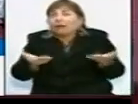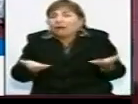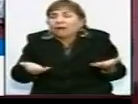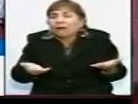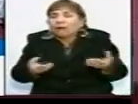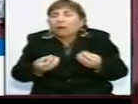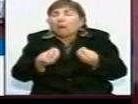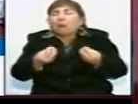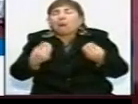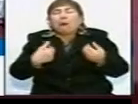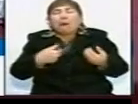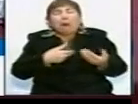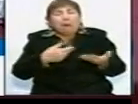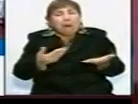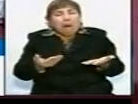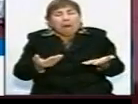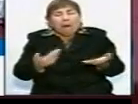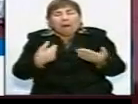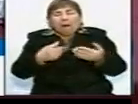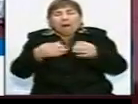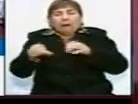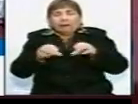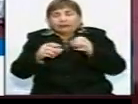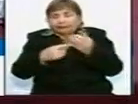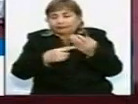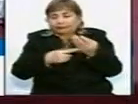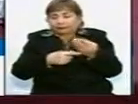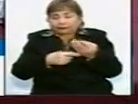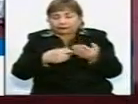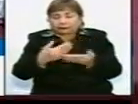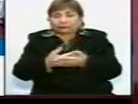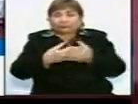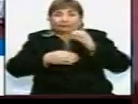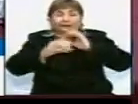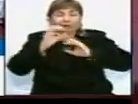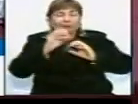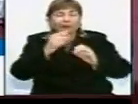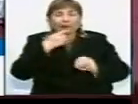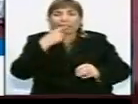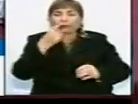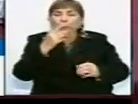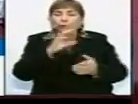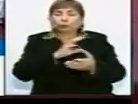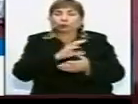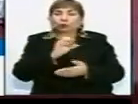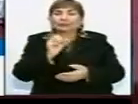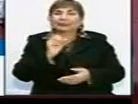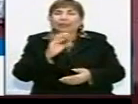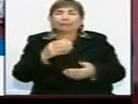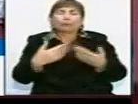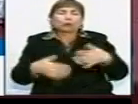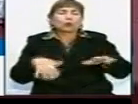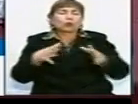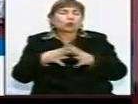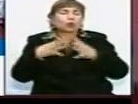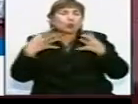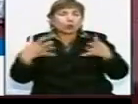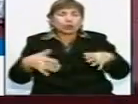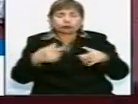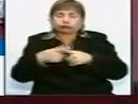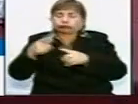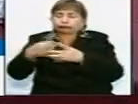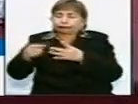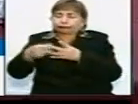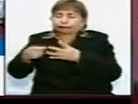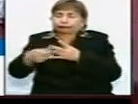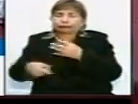aspectos en virtud de la tecnología que nos estamos haciendo con las entidades científicas es un sat multi peligro porque porque